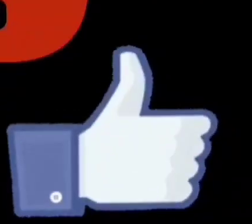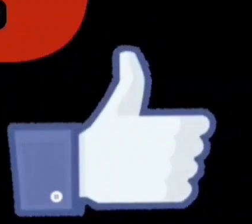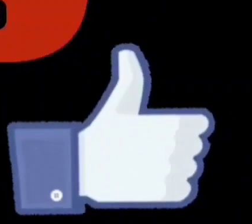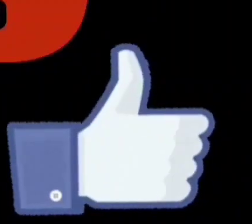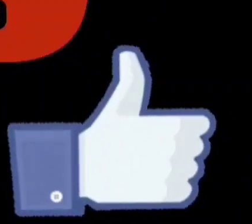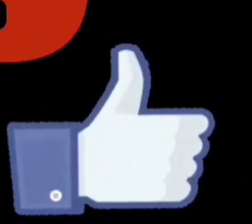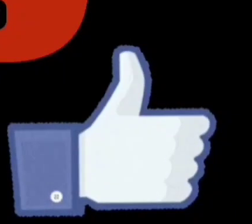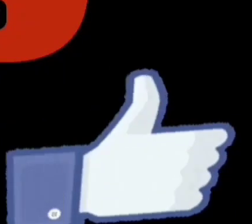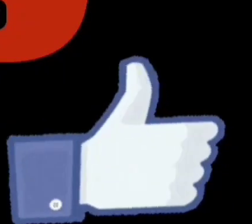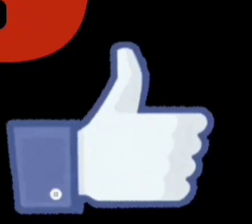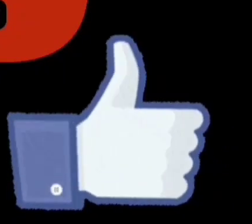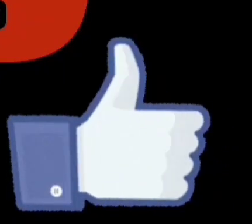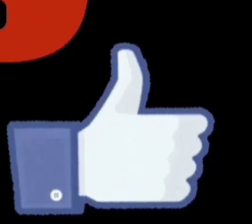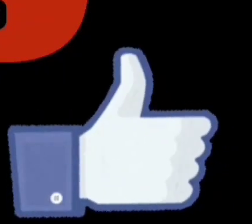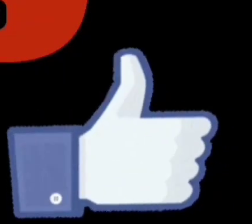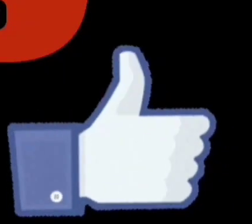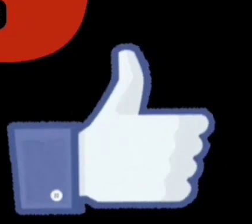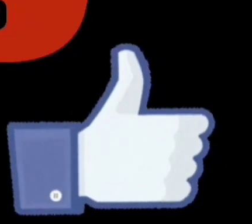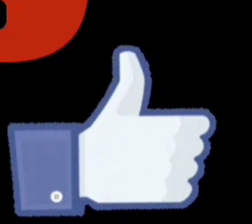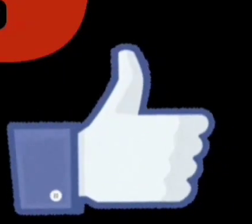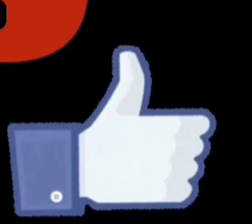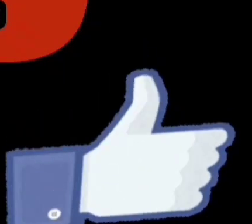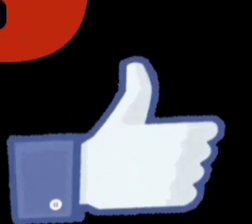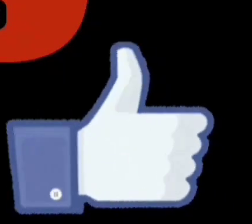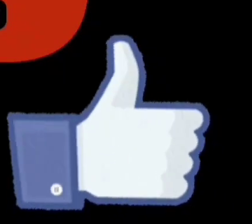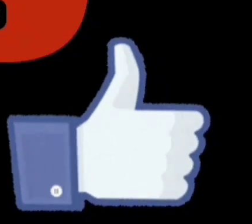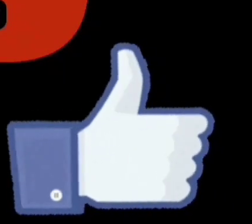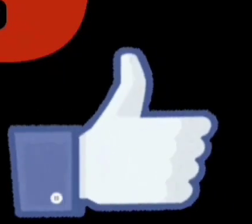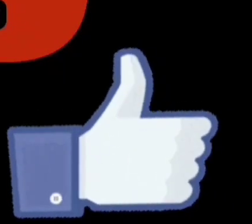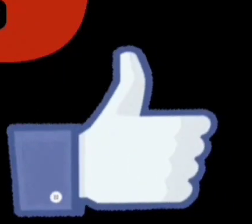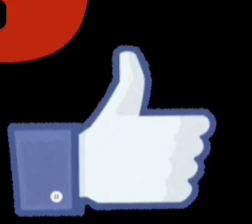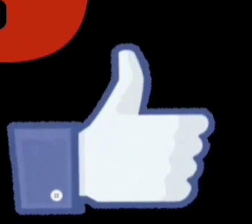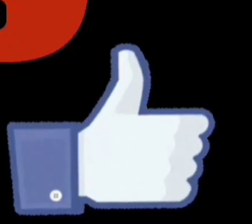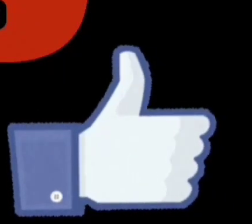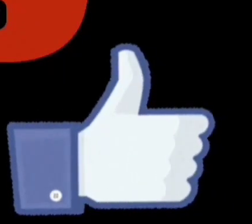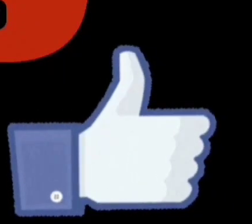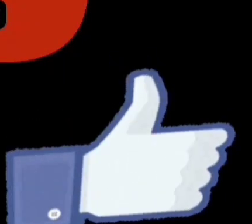Suscríbete, comparte el video, comenta y deja tu poderoso like. Muchas gracias.